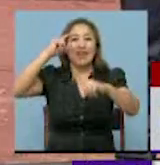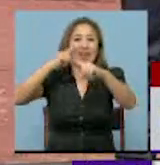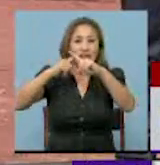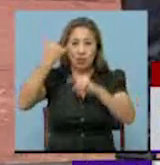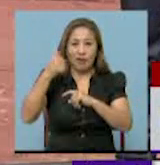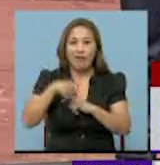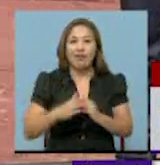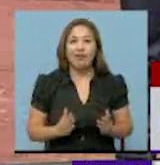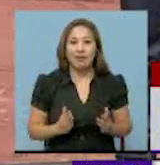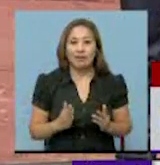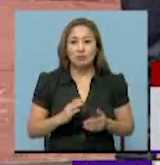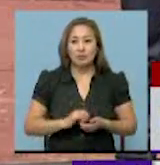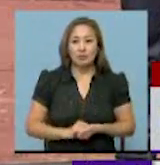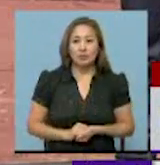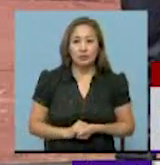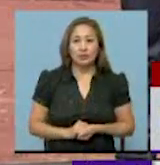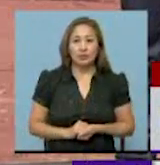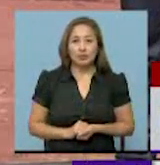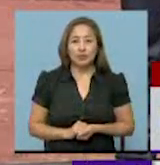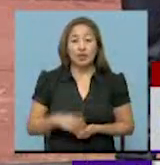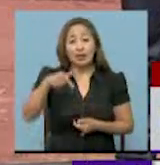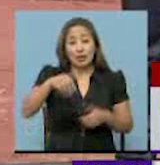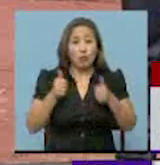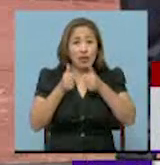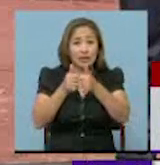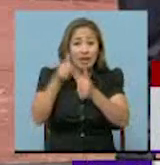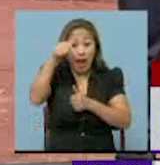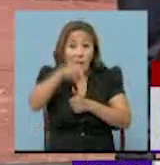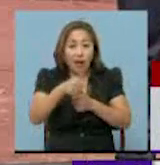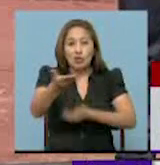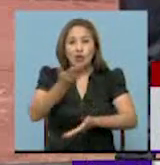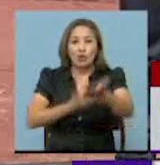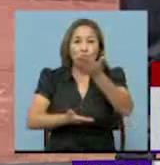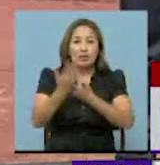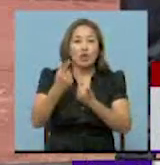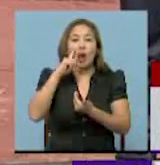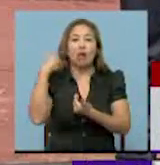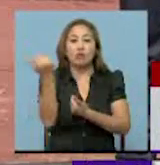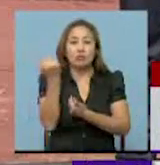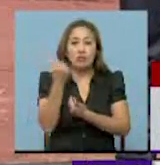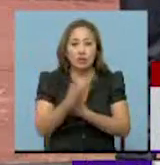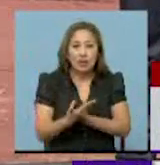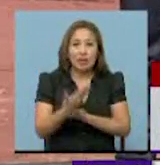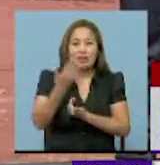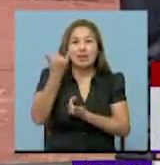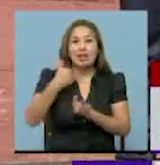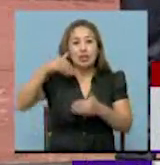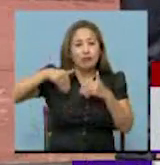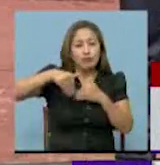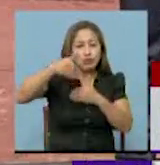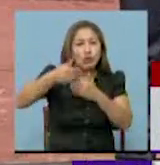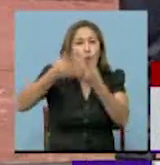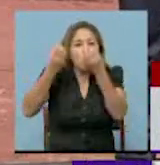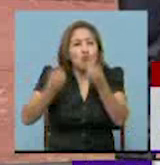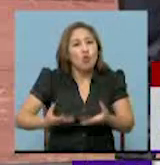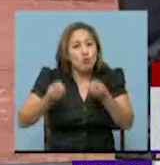teniendo. Y estar acá compartiendo algo que marca que tenemos un gran futuro